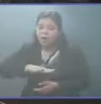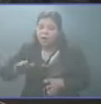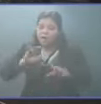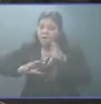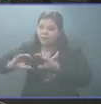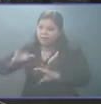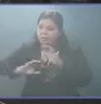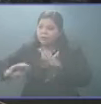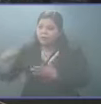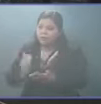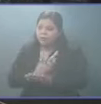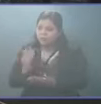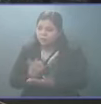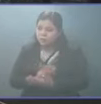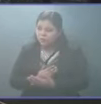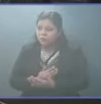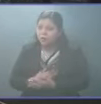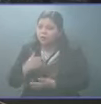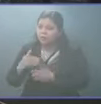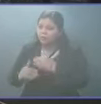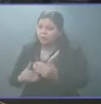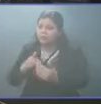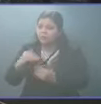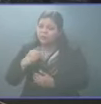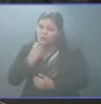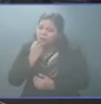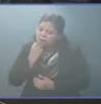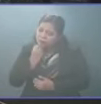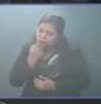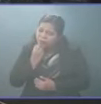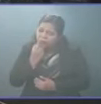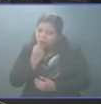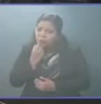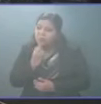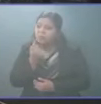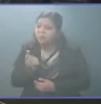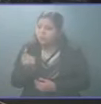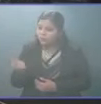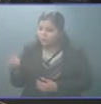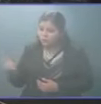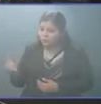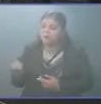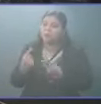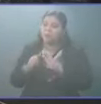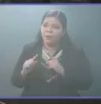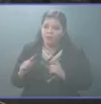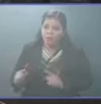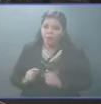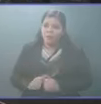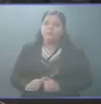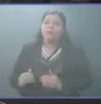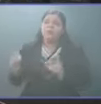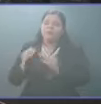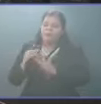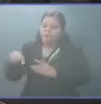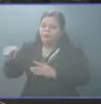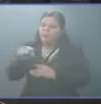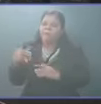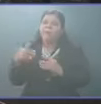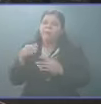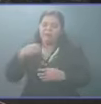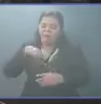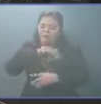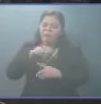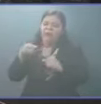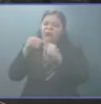estudia el envejecimiento o la vejez de las personas, y que eso, ustedes son como los